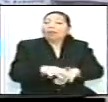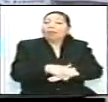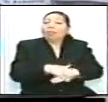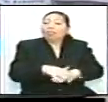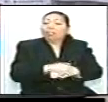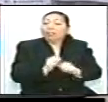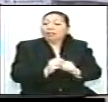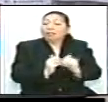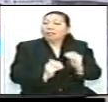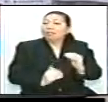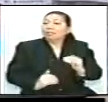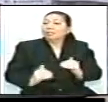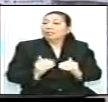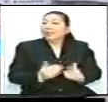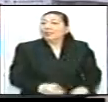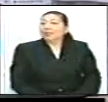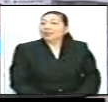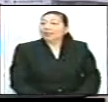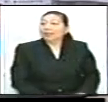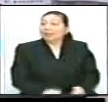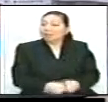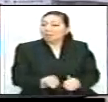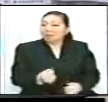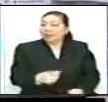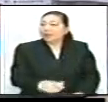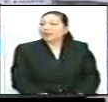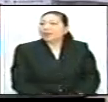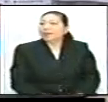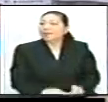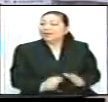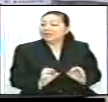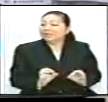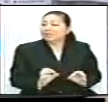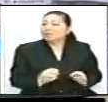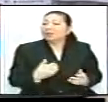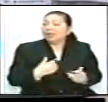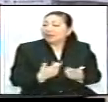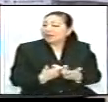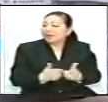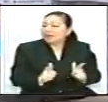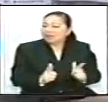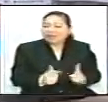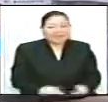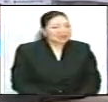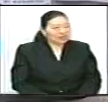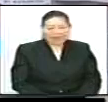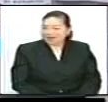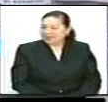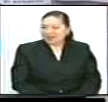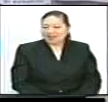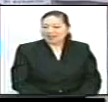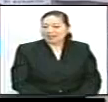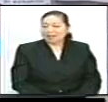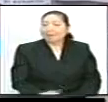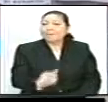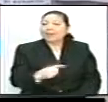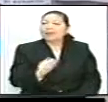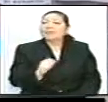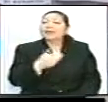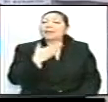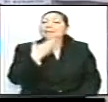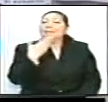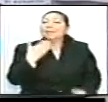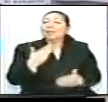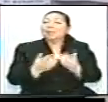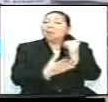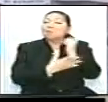burocracia de alto nivel, con altos sueldos. Por eso que decimos, tenemos que liberar recursos, señor ministro, para mejorar los